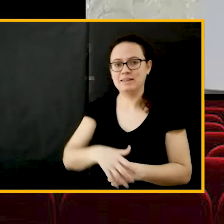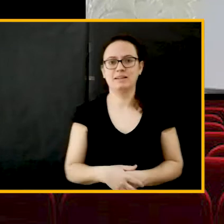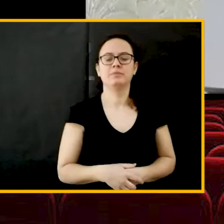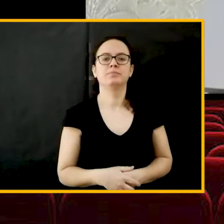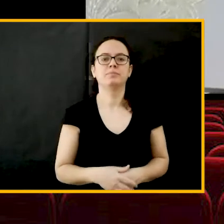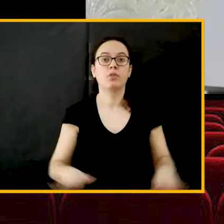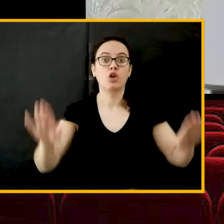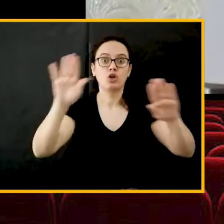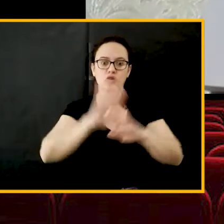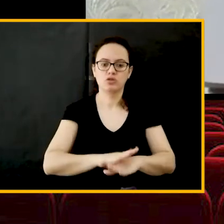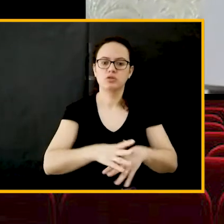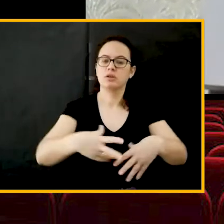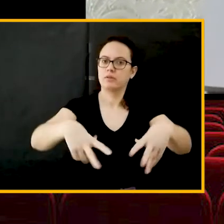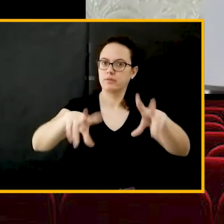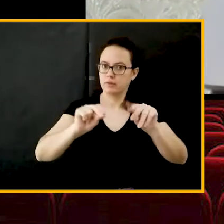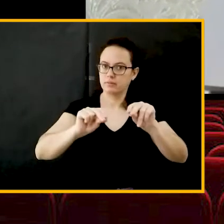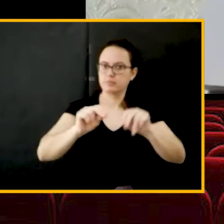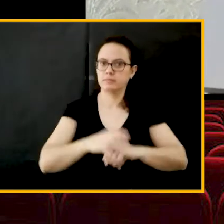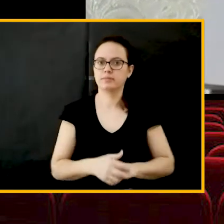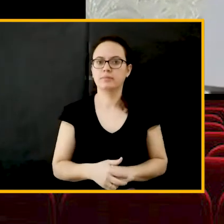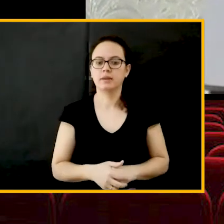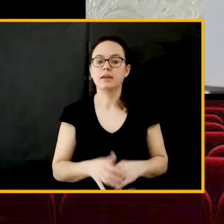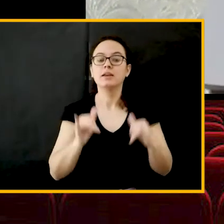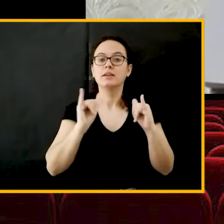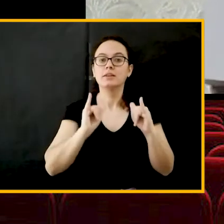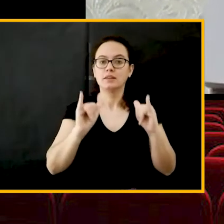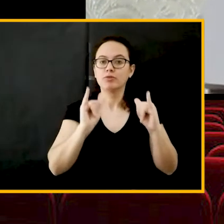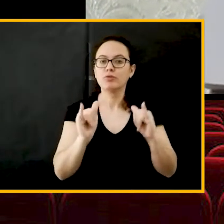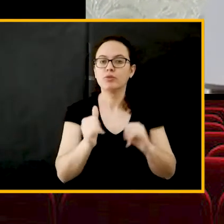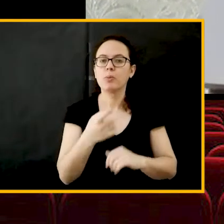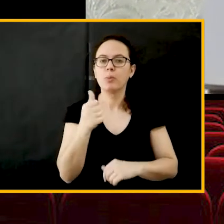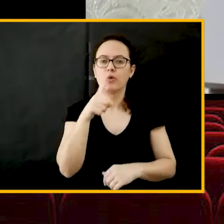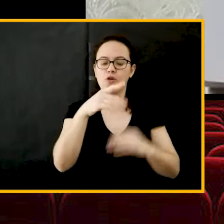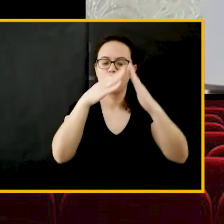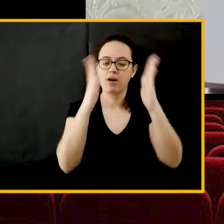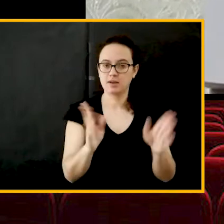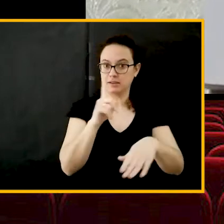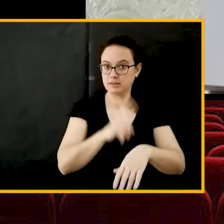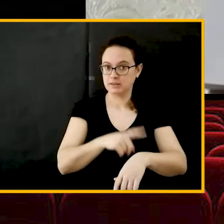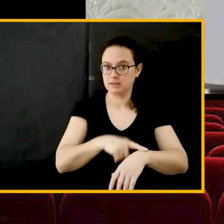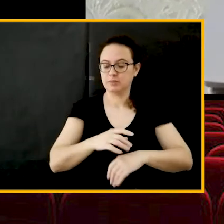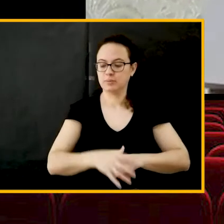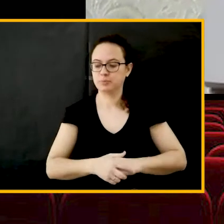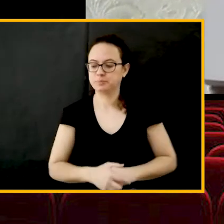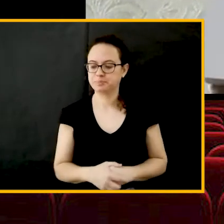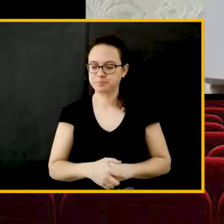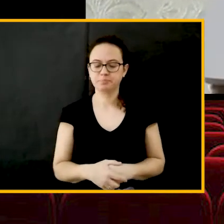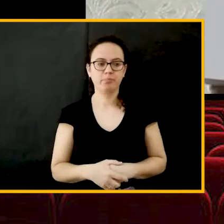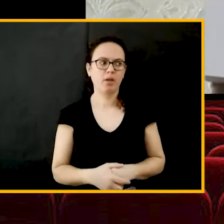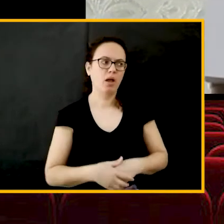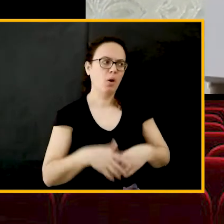Noche completada. Disfruta un poco de tu tiempo en casa. ¡Menuda